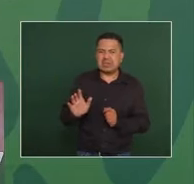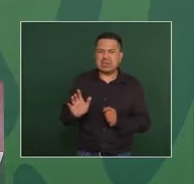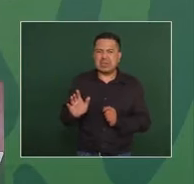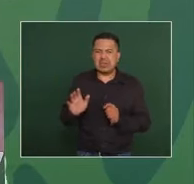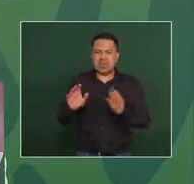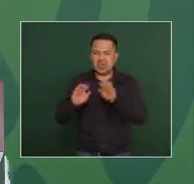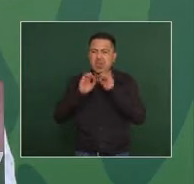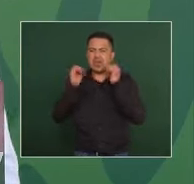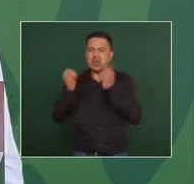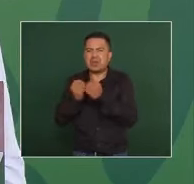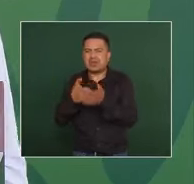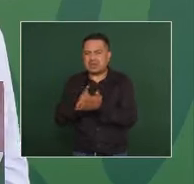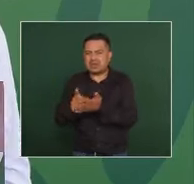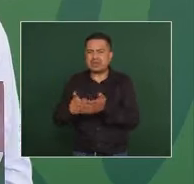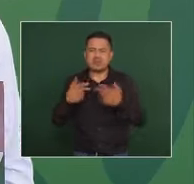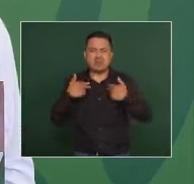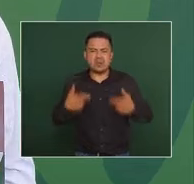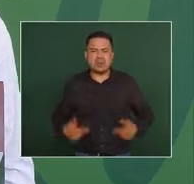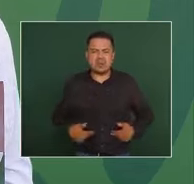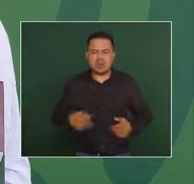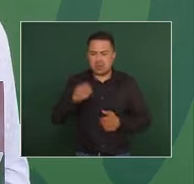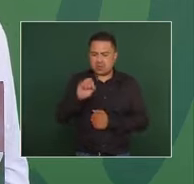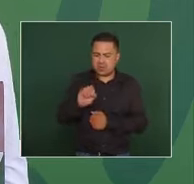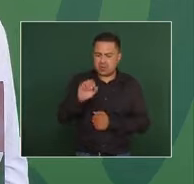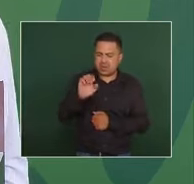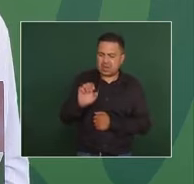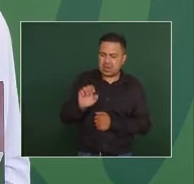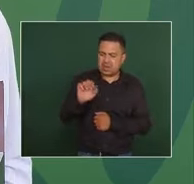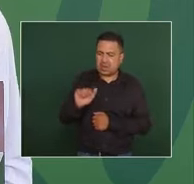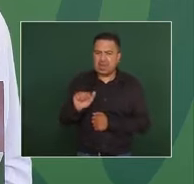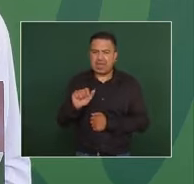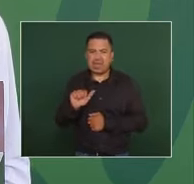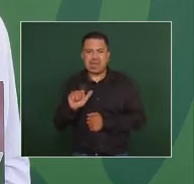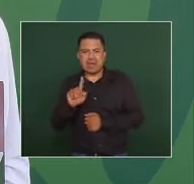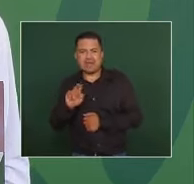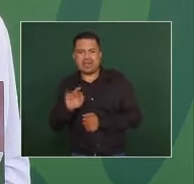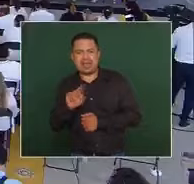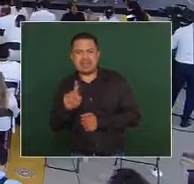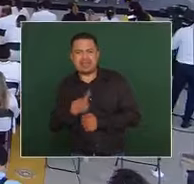este organismo de derechos humanos de la OEA, Álvarez y Casa,